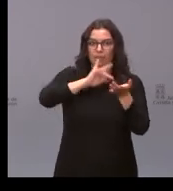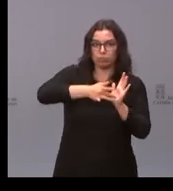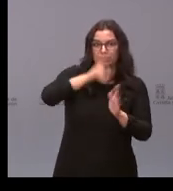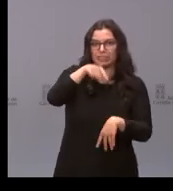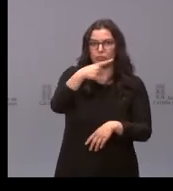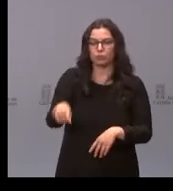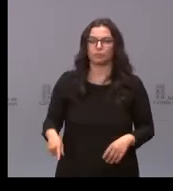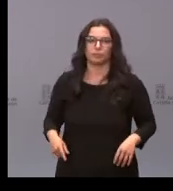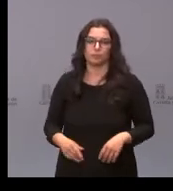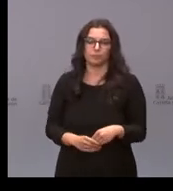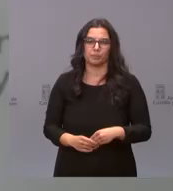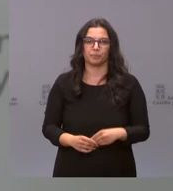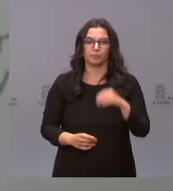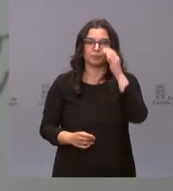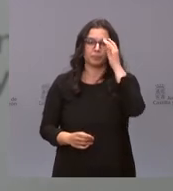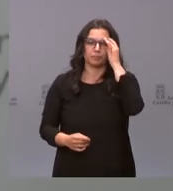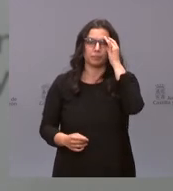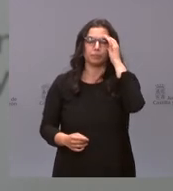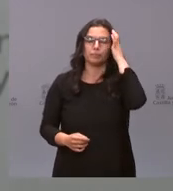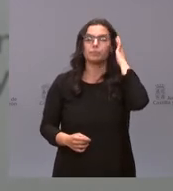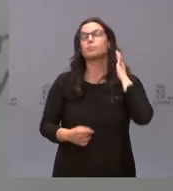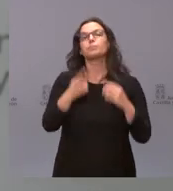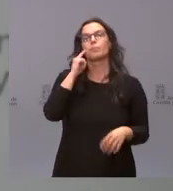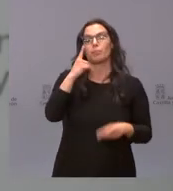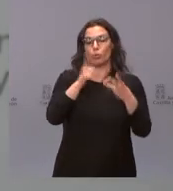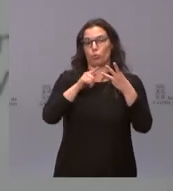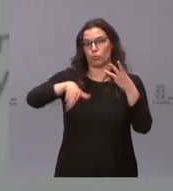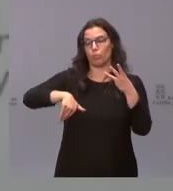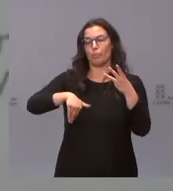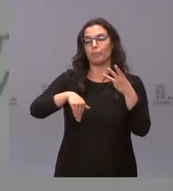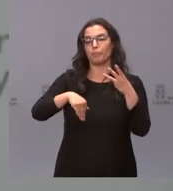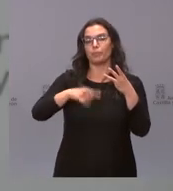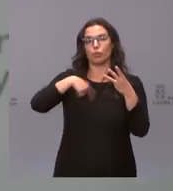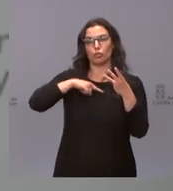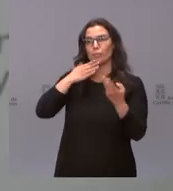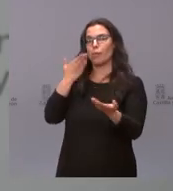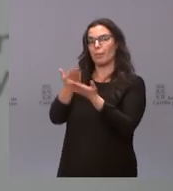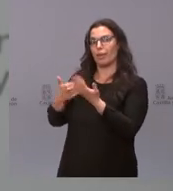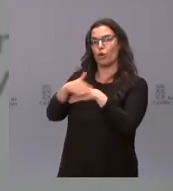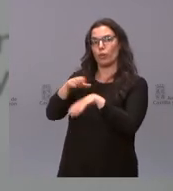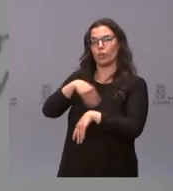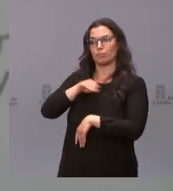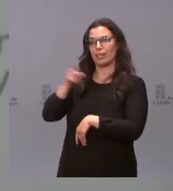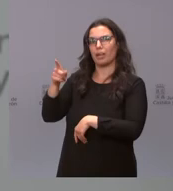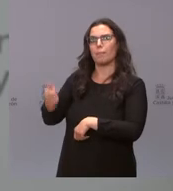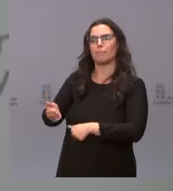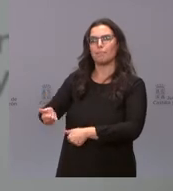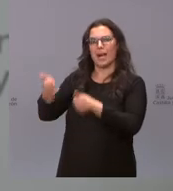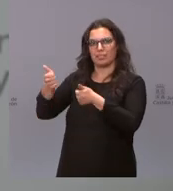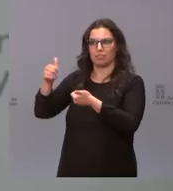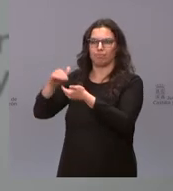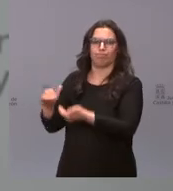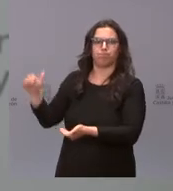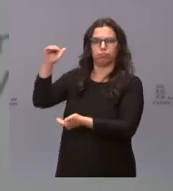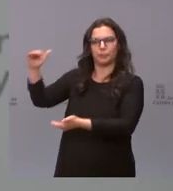gracias empezando por lo último vamos a pedir más vacunas al gobierno de españa que es quien tiene que